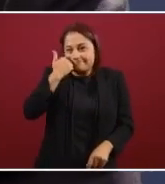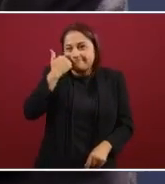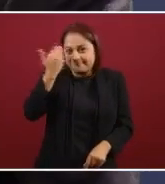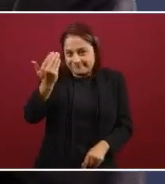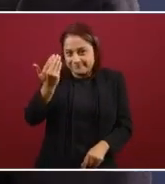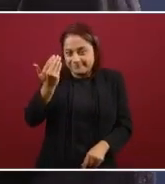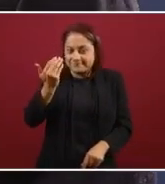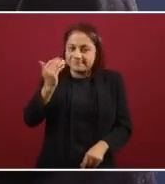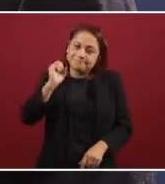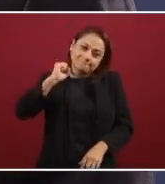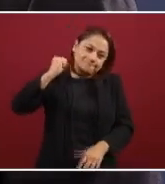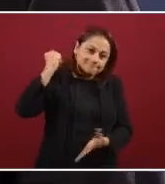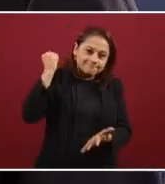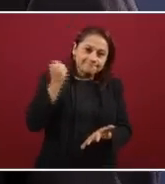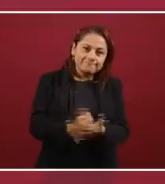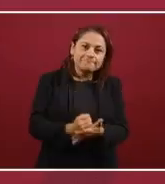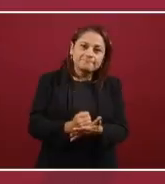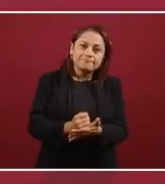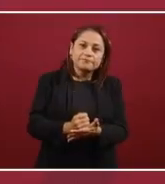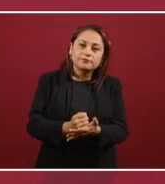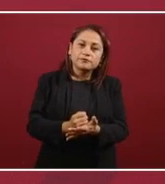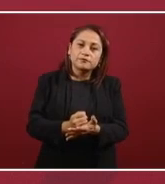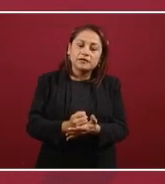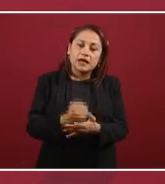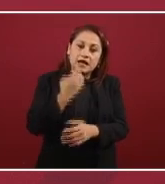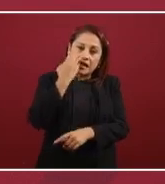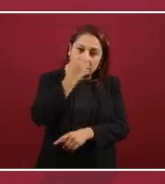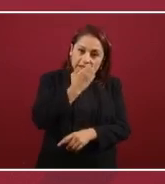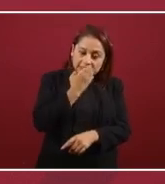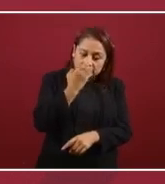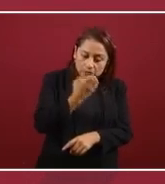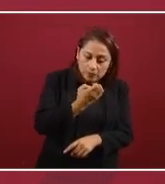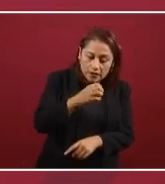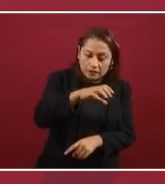declarar que son santuarios de